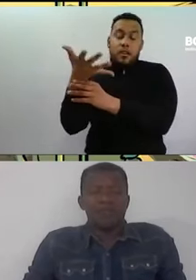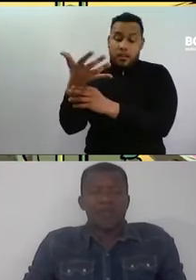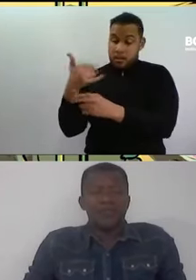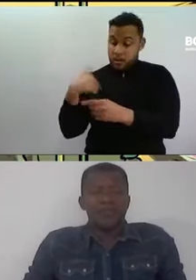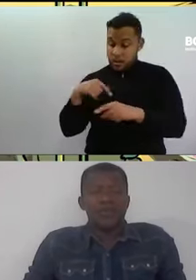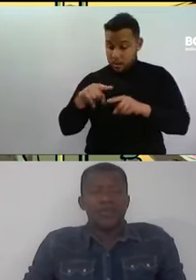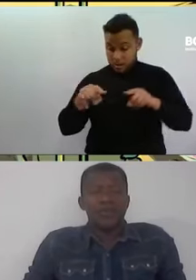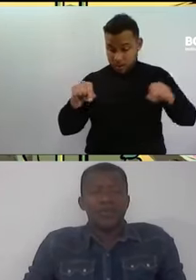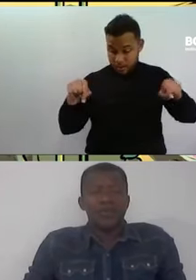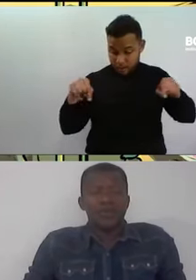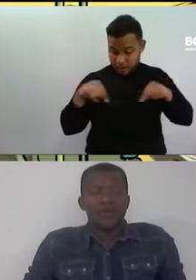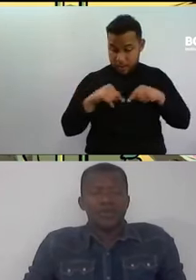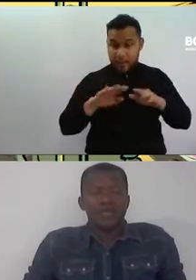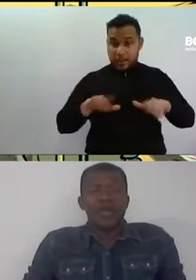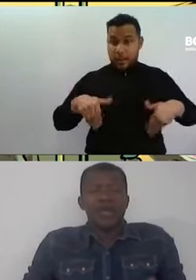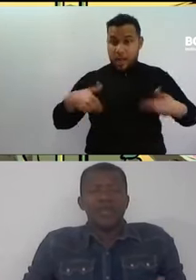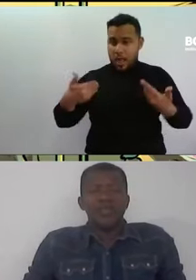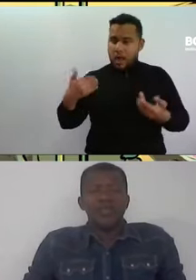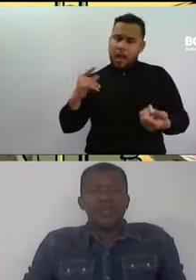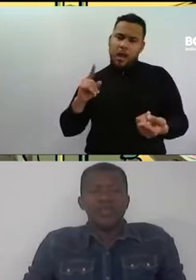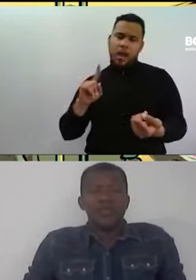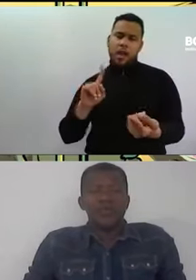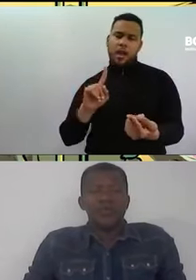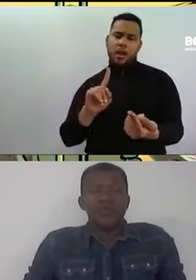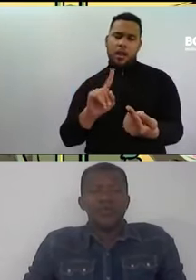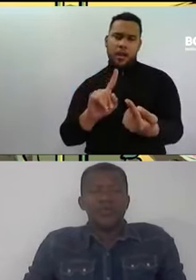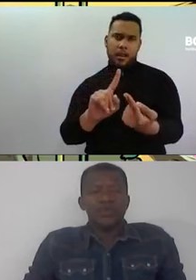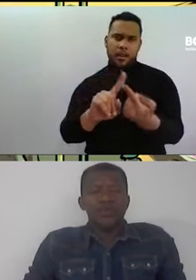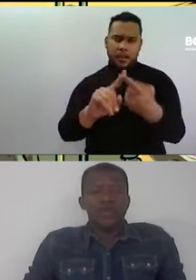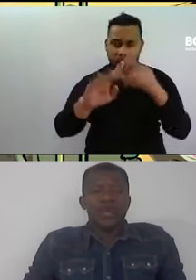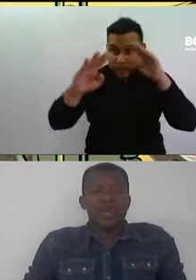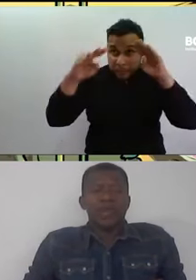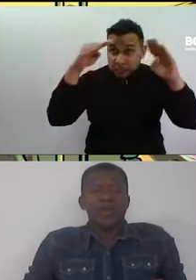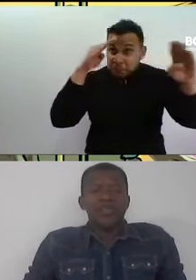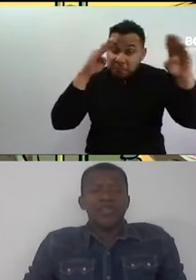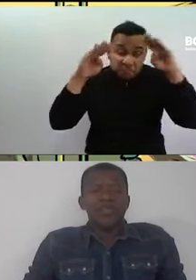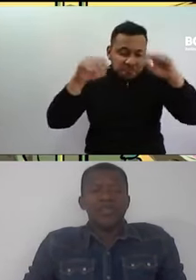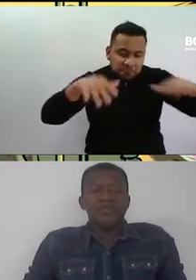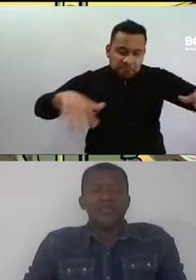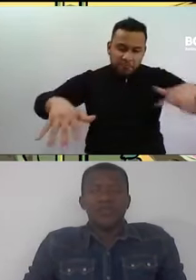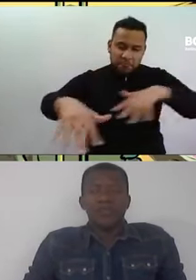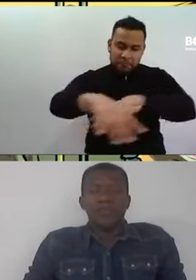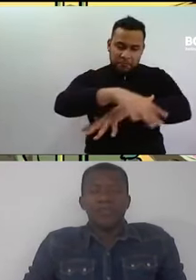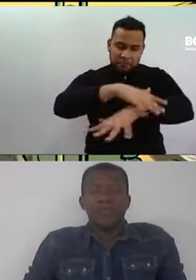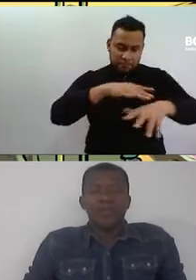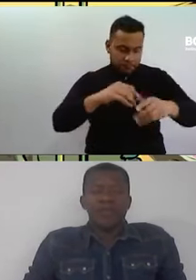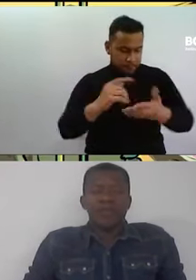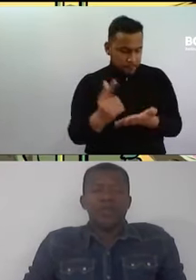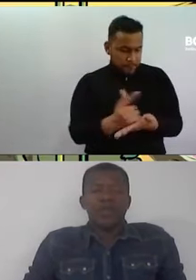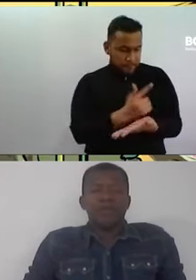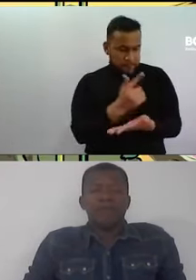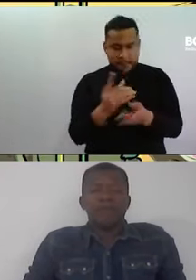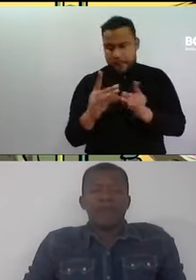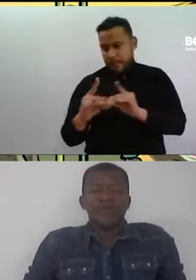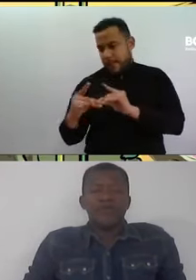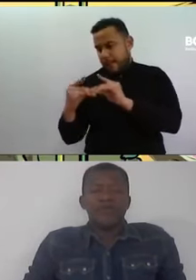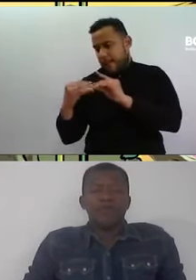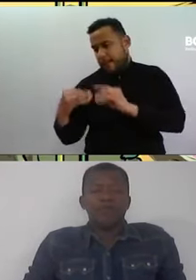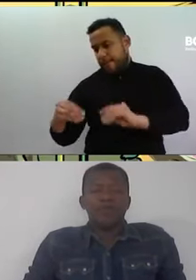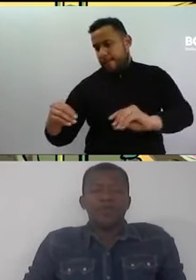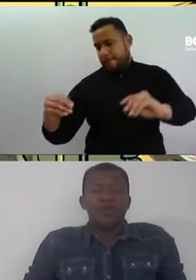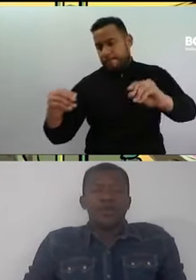el patio. Regalaré mis libros, la cama de lienzo, el